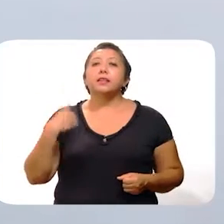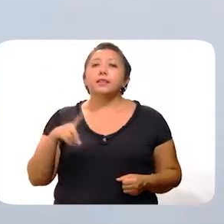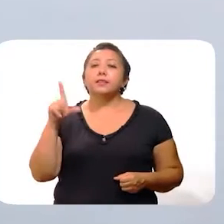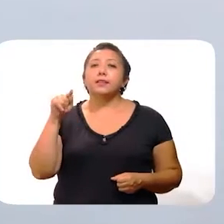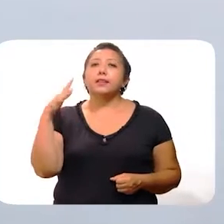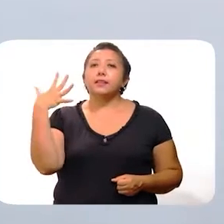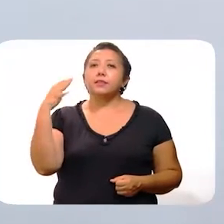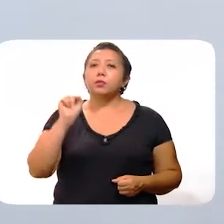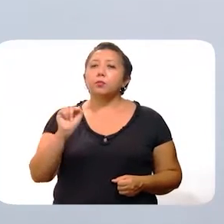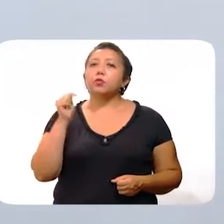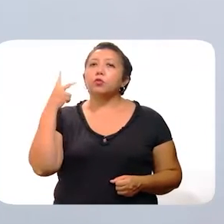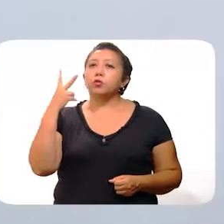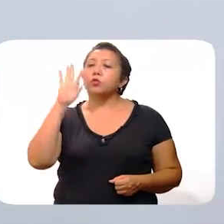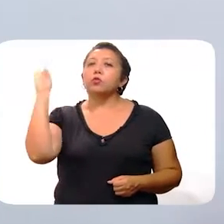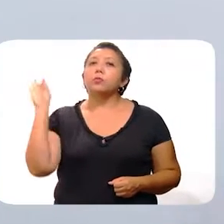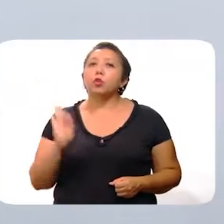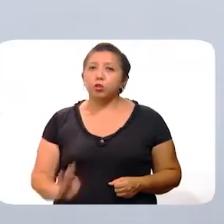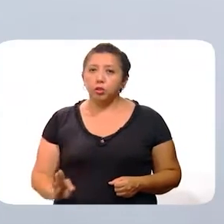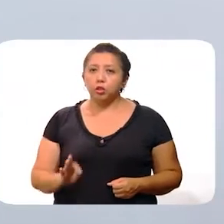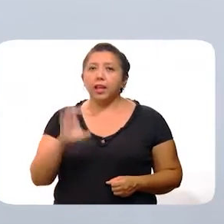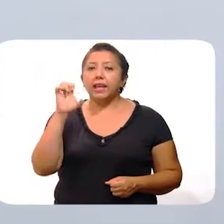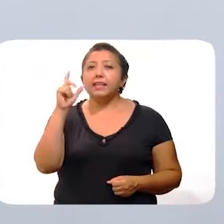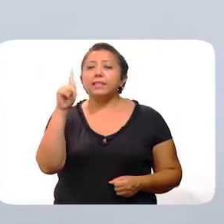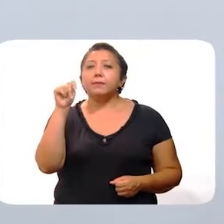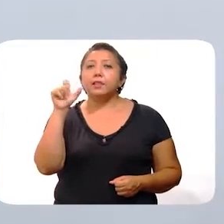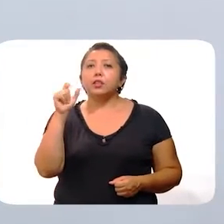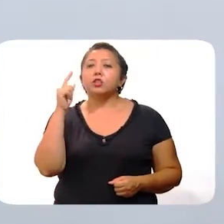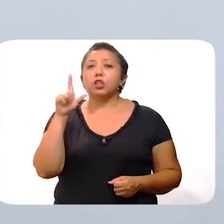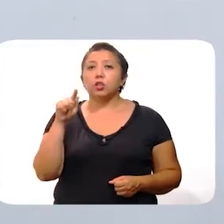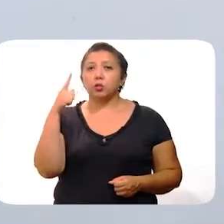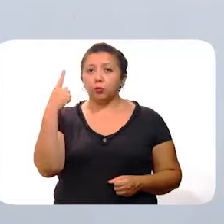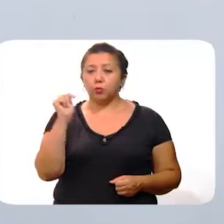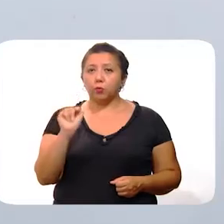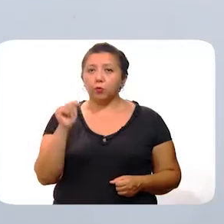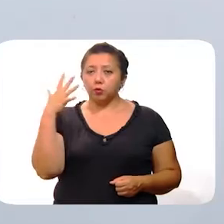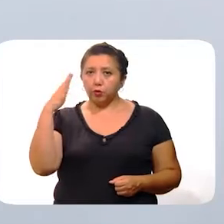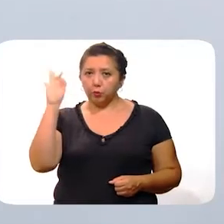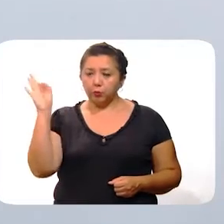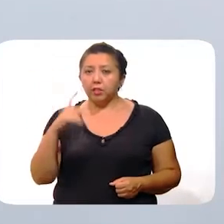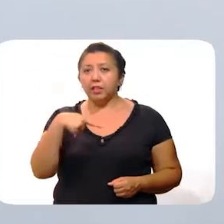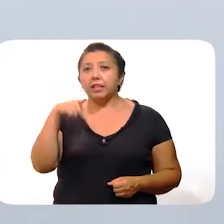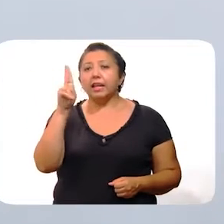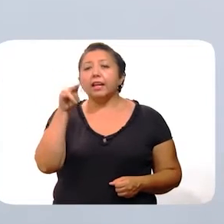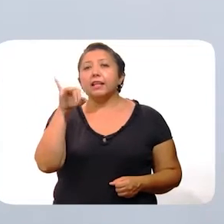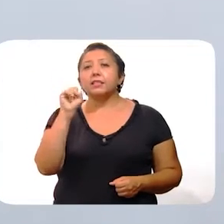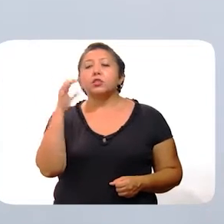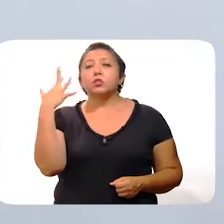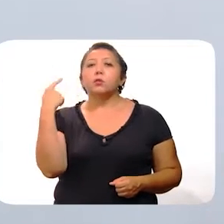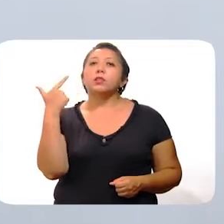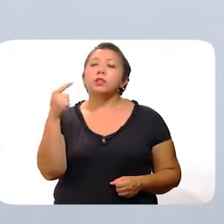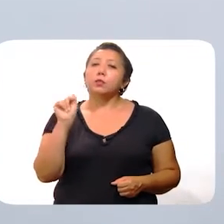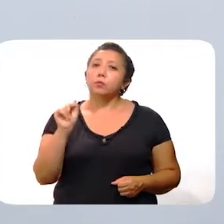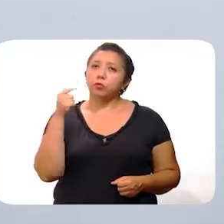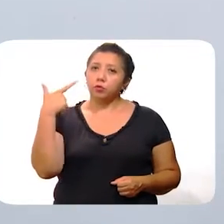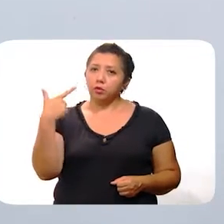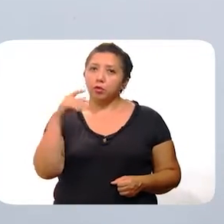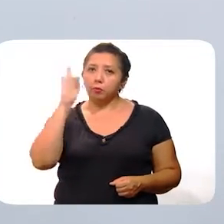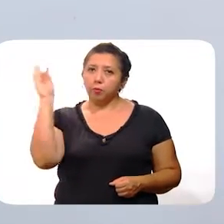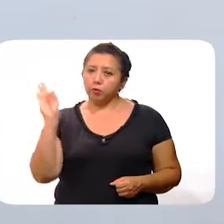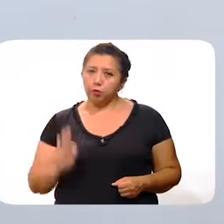del 75.2%, Espita con 71.5% y Canacín con